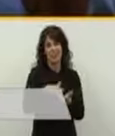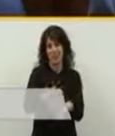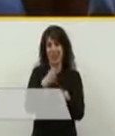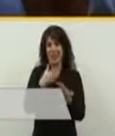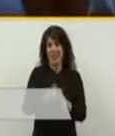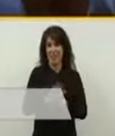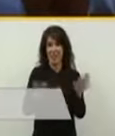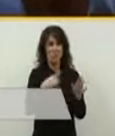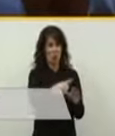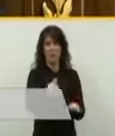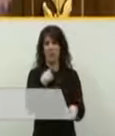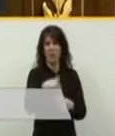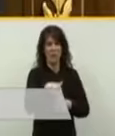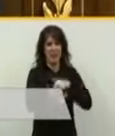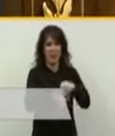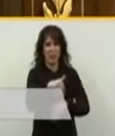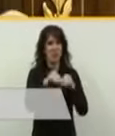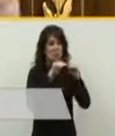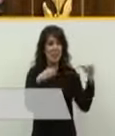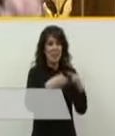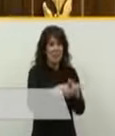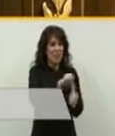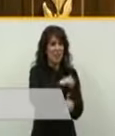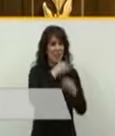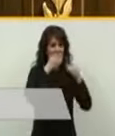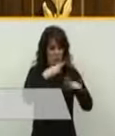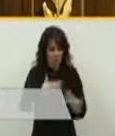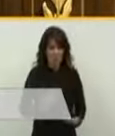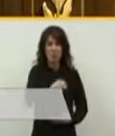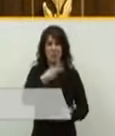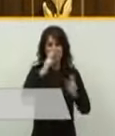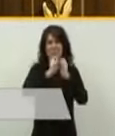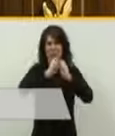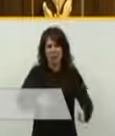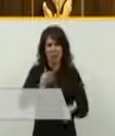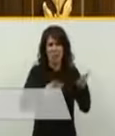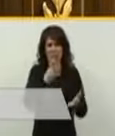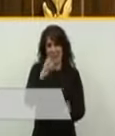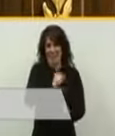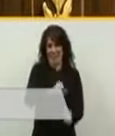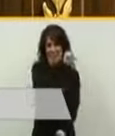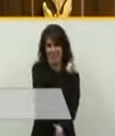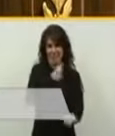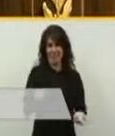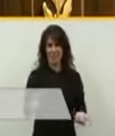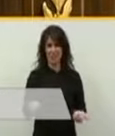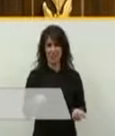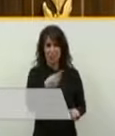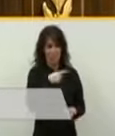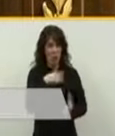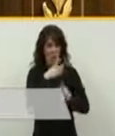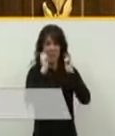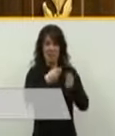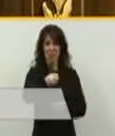peor resultado de la historia de su partido, el peor en casi 40 años. Ha perdido esta investidura, nos ha